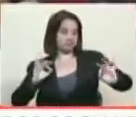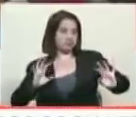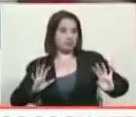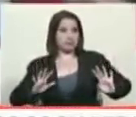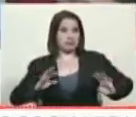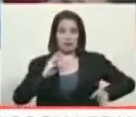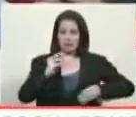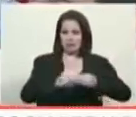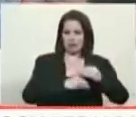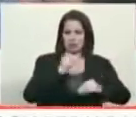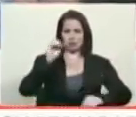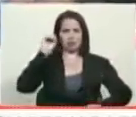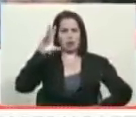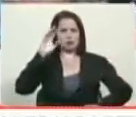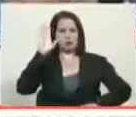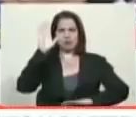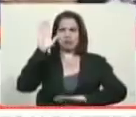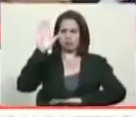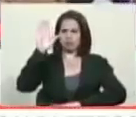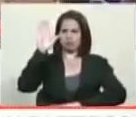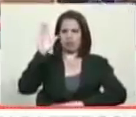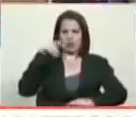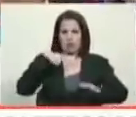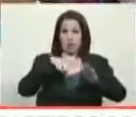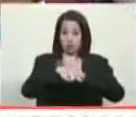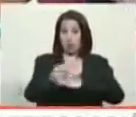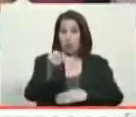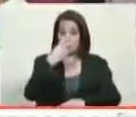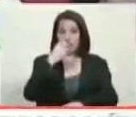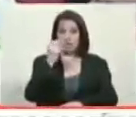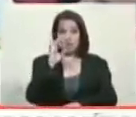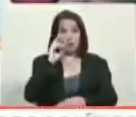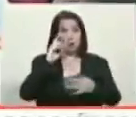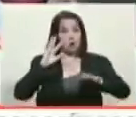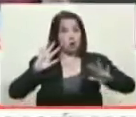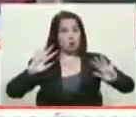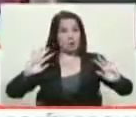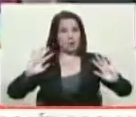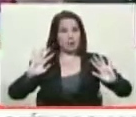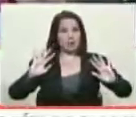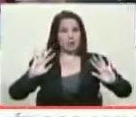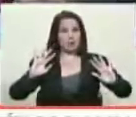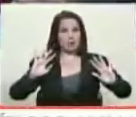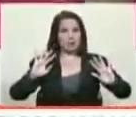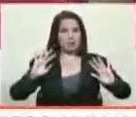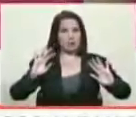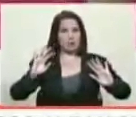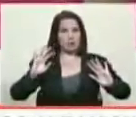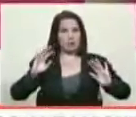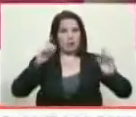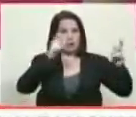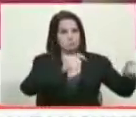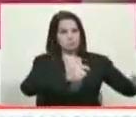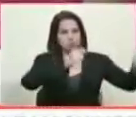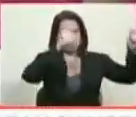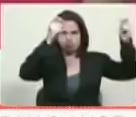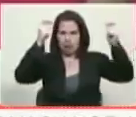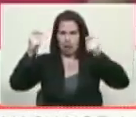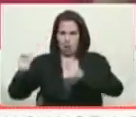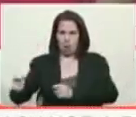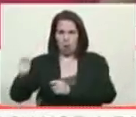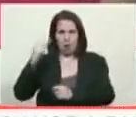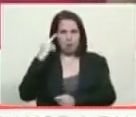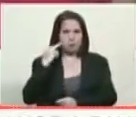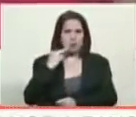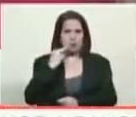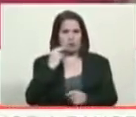Carmona hizo un acto, entró a Miraflores, bajó el cuadro del Libertador porque Bolívar como